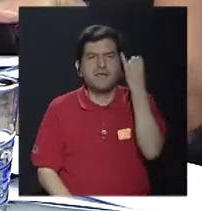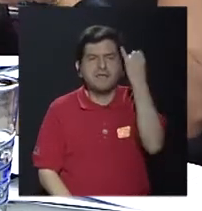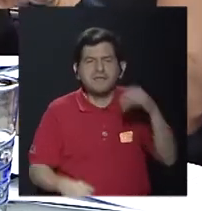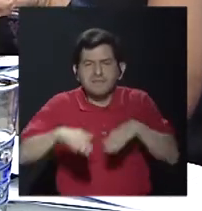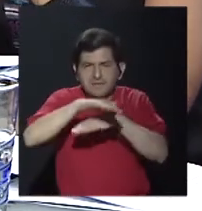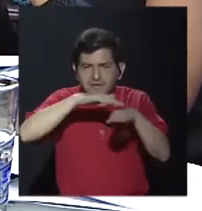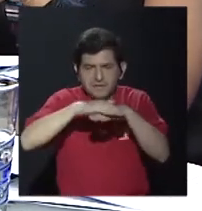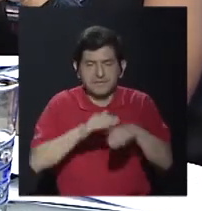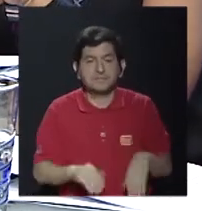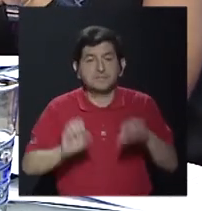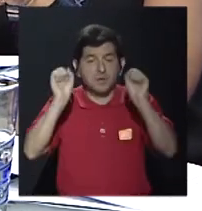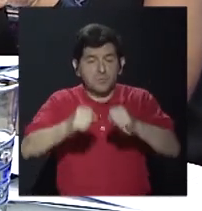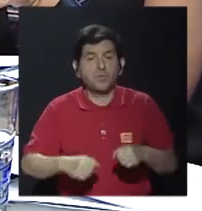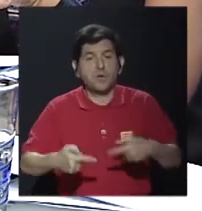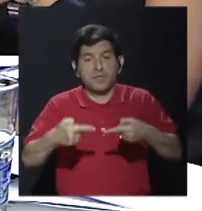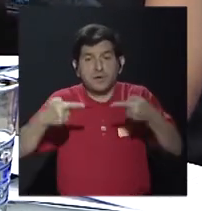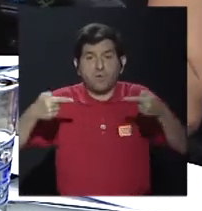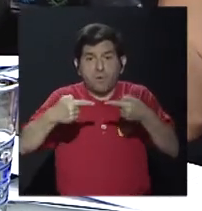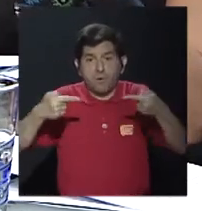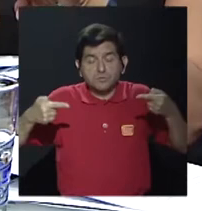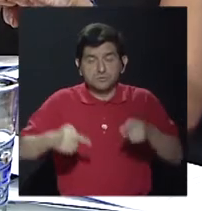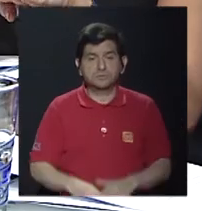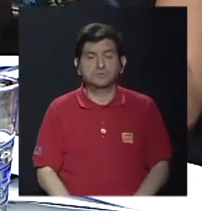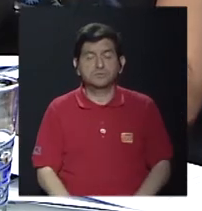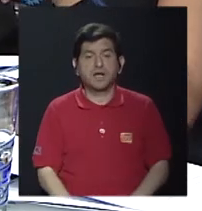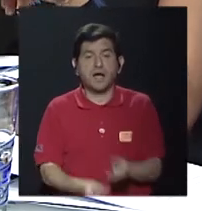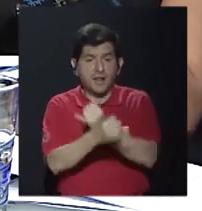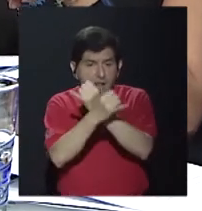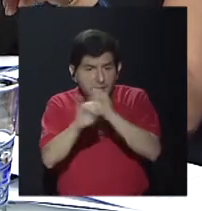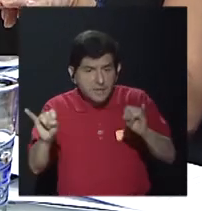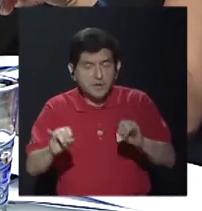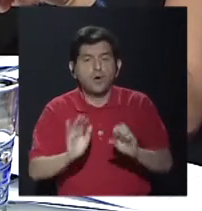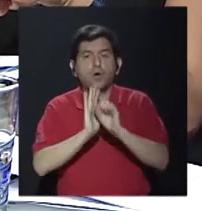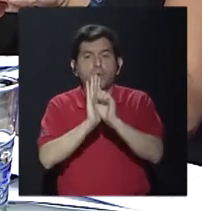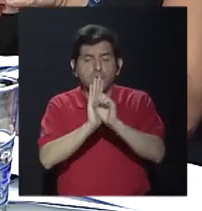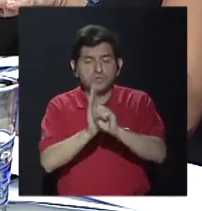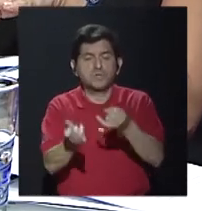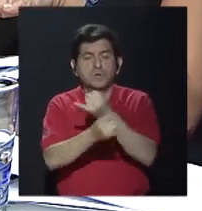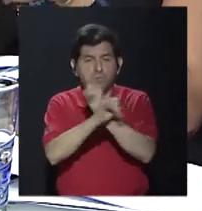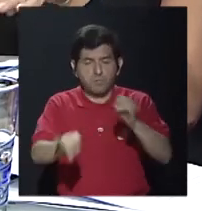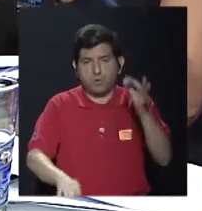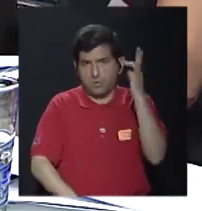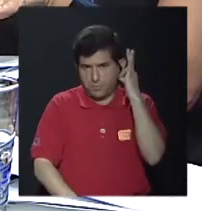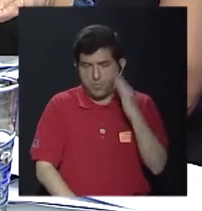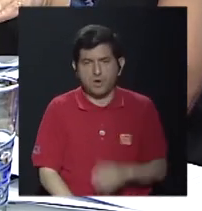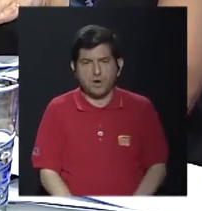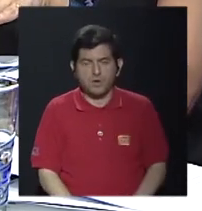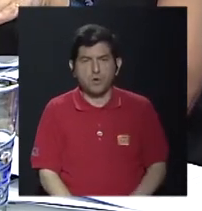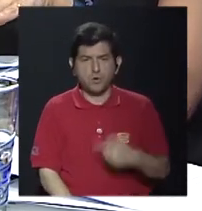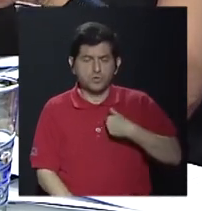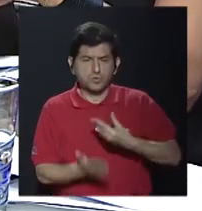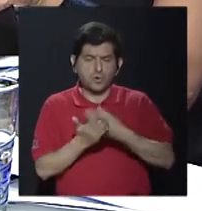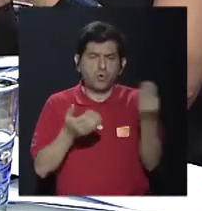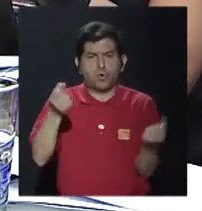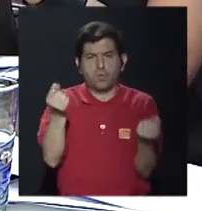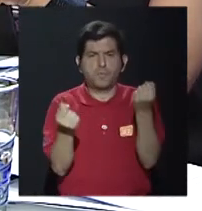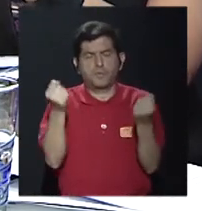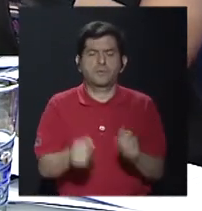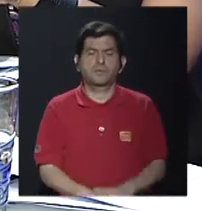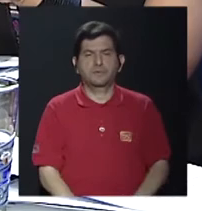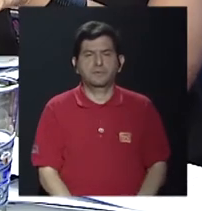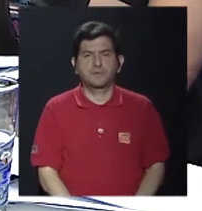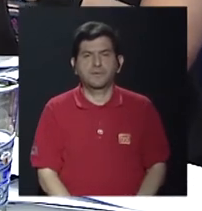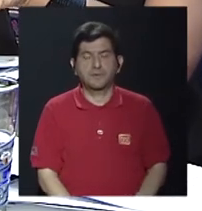lado, bueno, que pueden chocar como la autonomía o símbolos de autonomía en las mujeres. Por ejemplo, compro carro, porque además